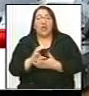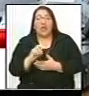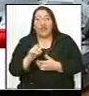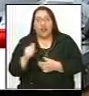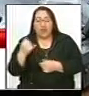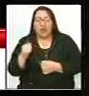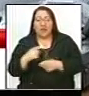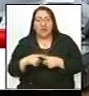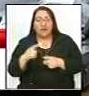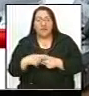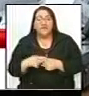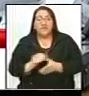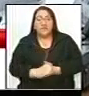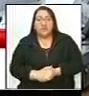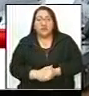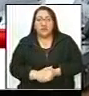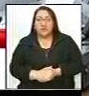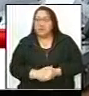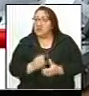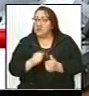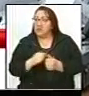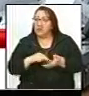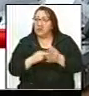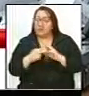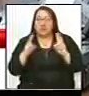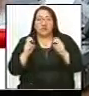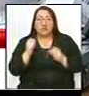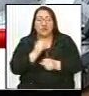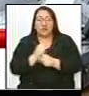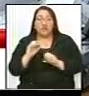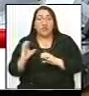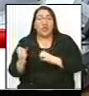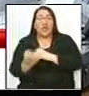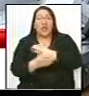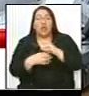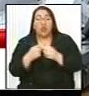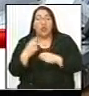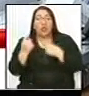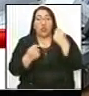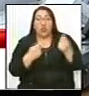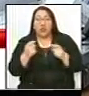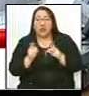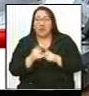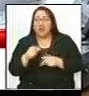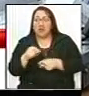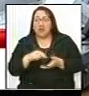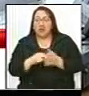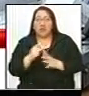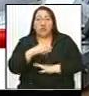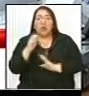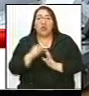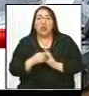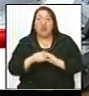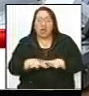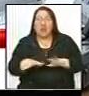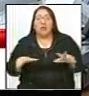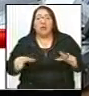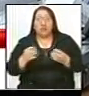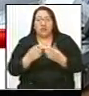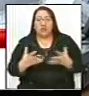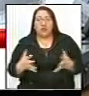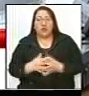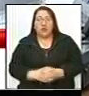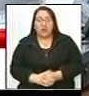hay temas de residuos sólidos, temas de eje turístico, con lo cual, digamos, es un proyecto que abarca bastantes